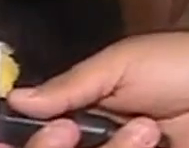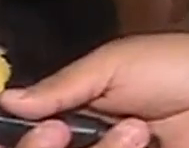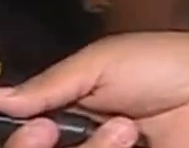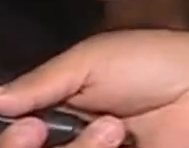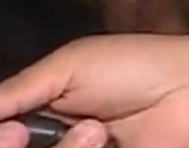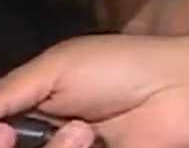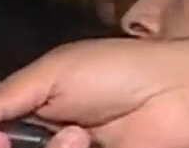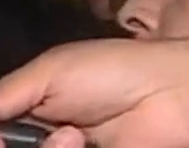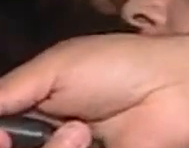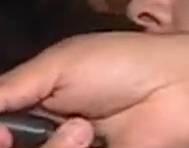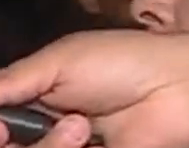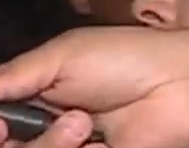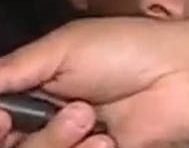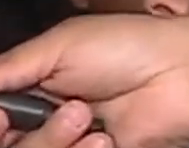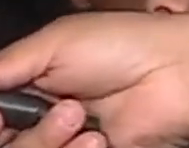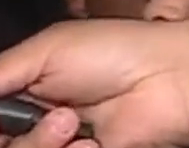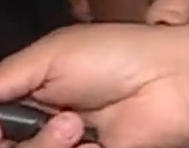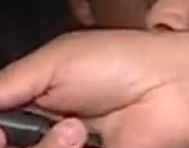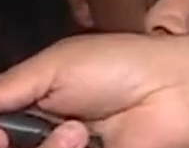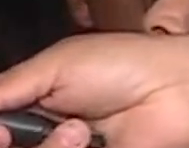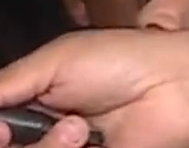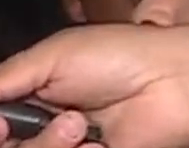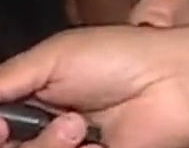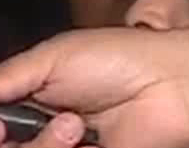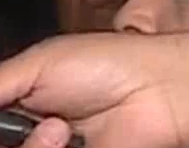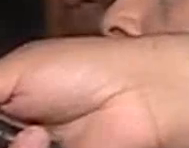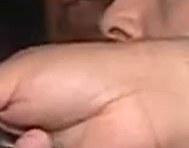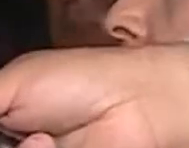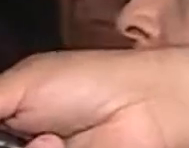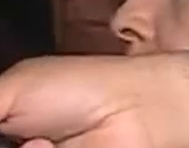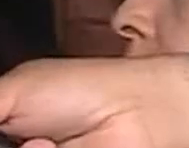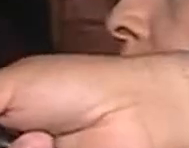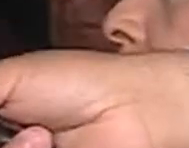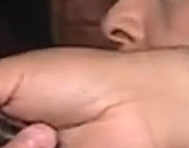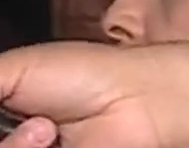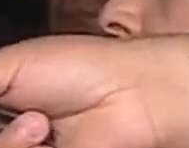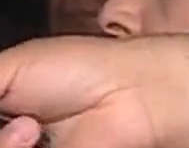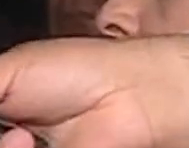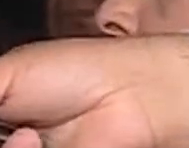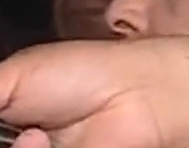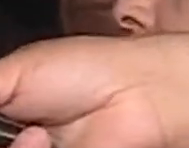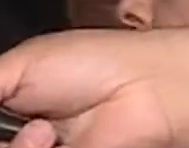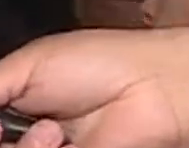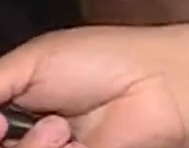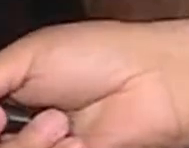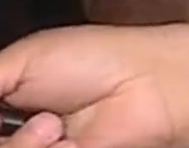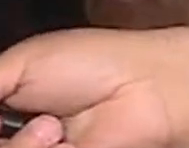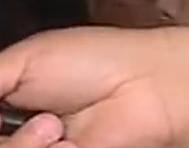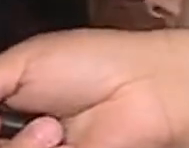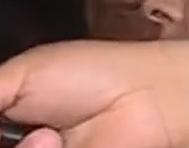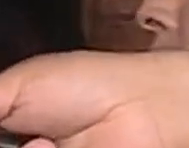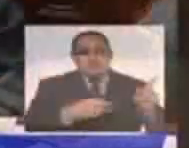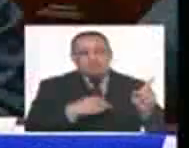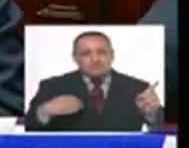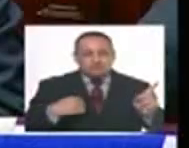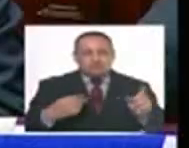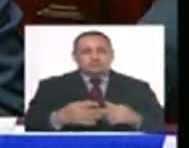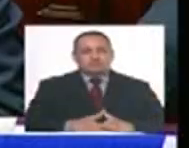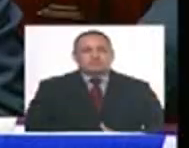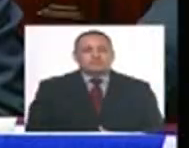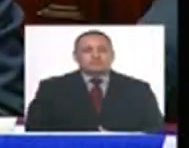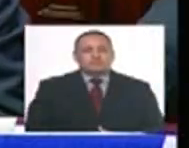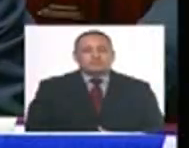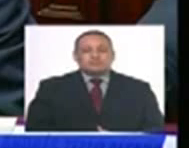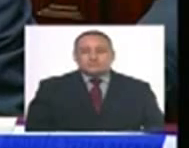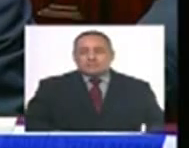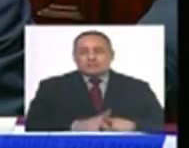en función a reglas, a un reglamento, a una constitución, a leyes de la República, no para hacer tampoco lo que nos dé la gana.